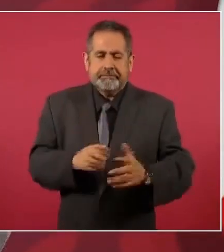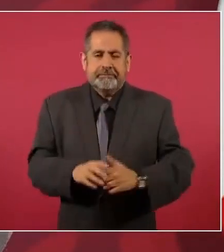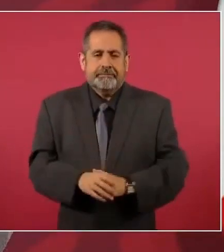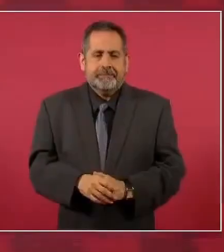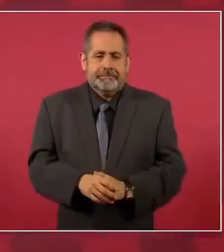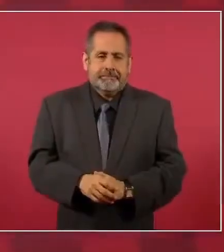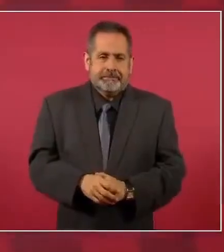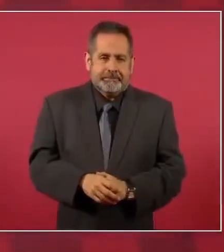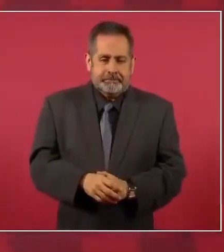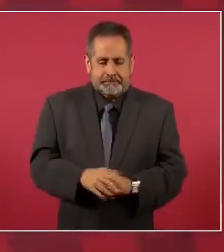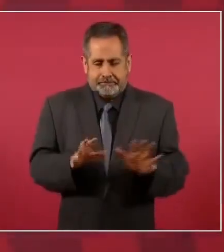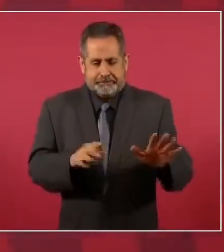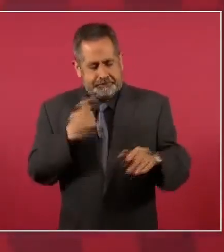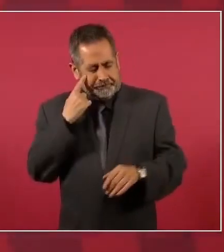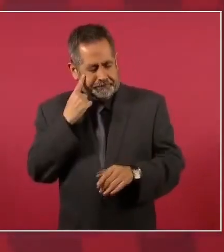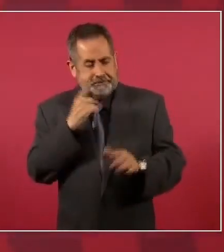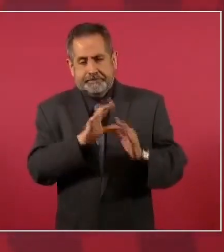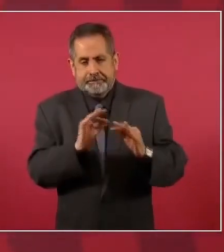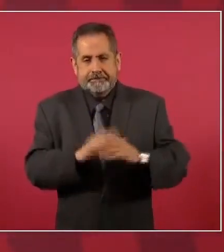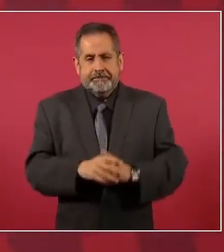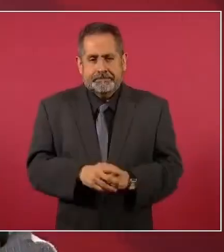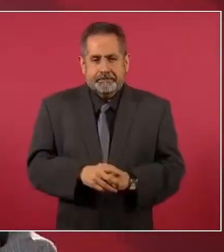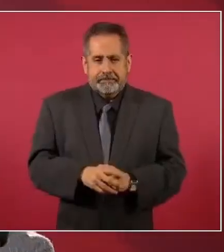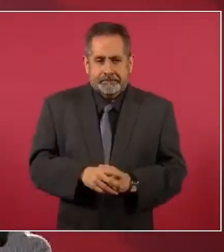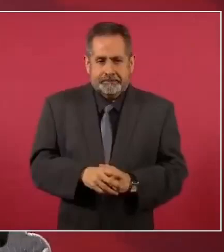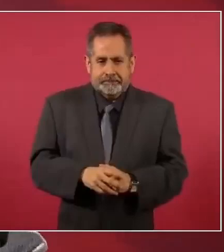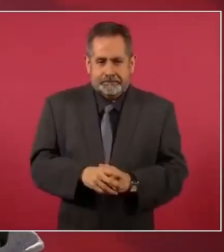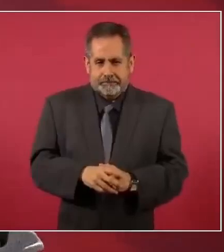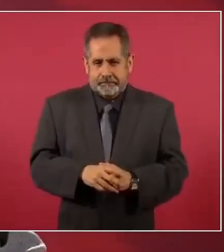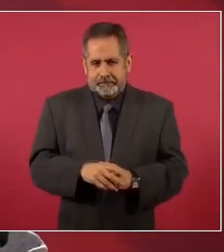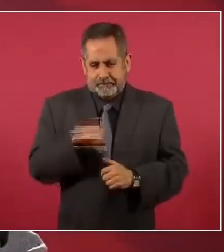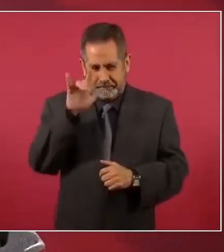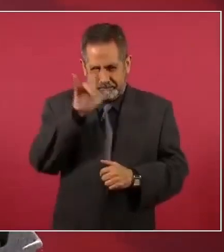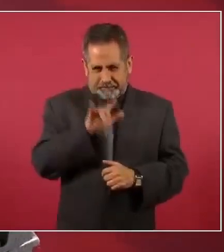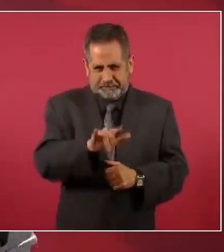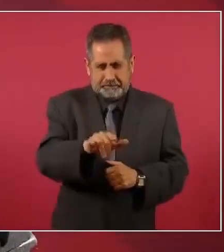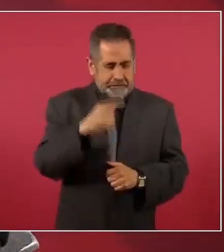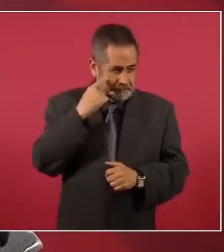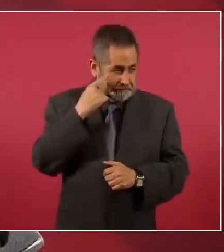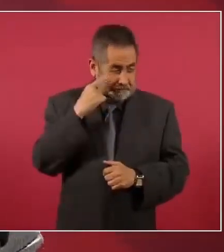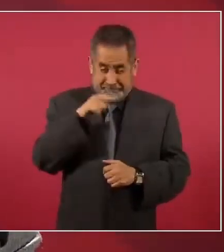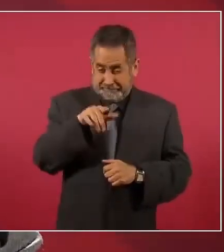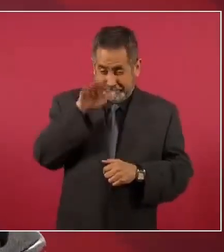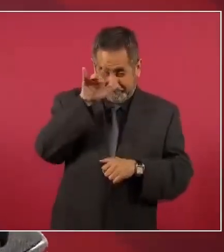Ya nada más le dije, mira, vamos a llegar ahora y esa terminal